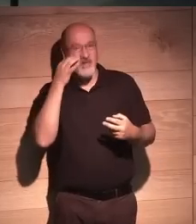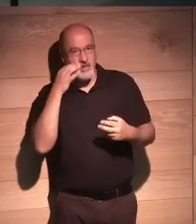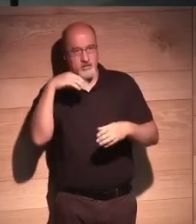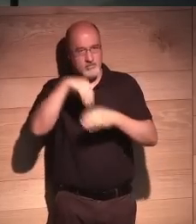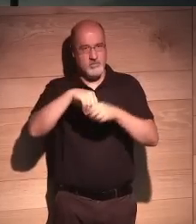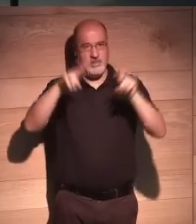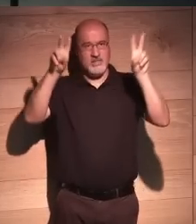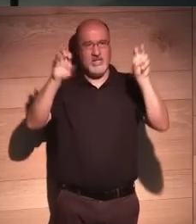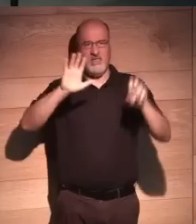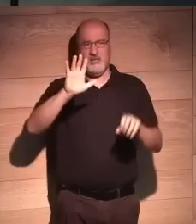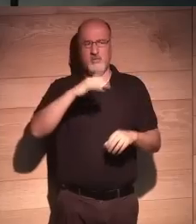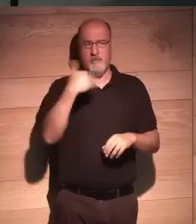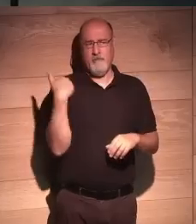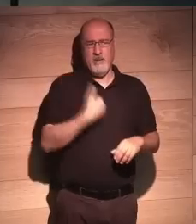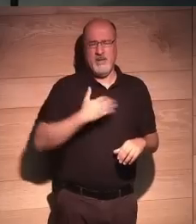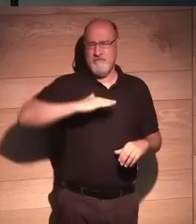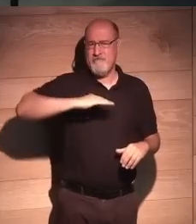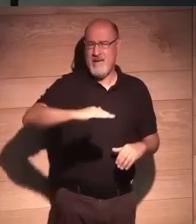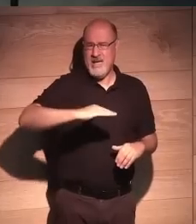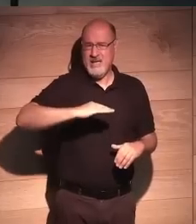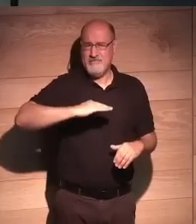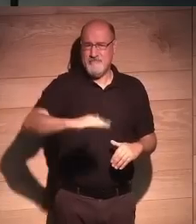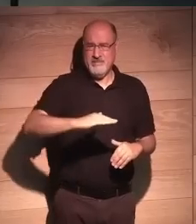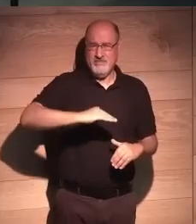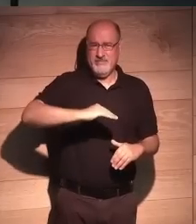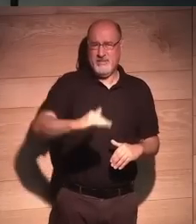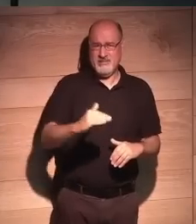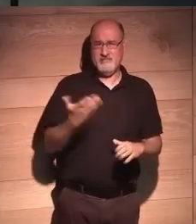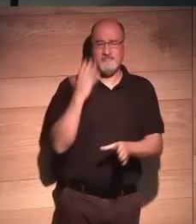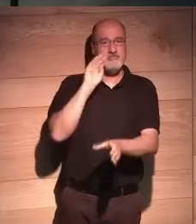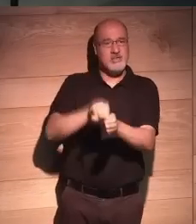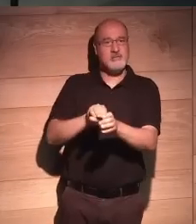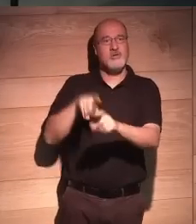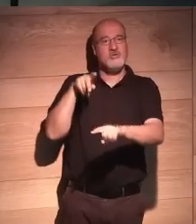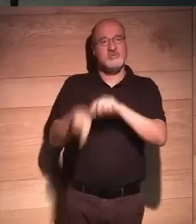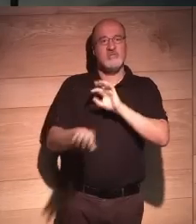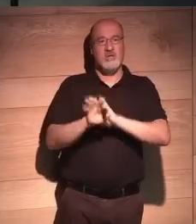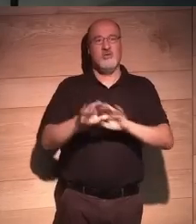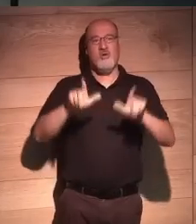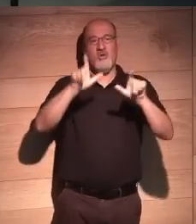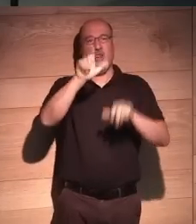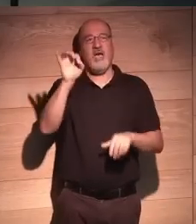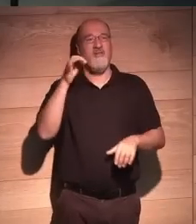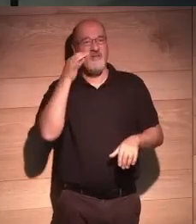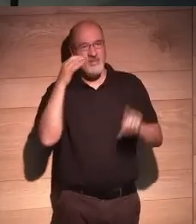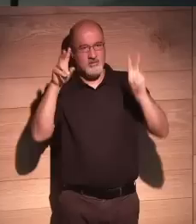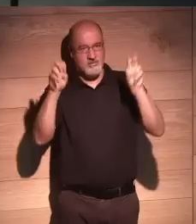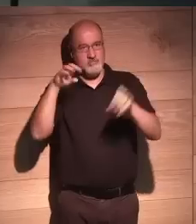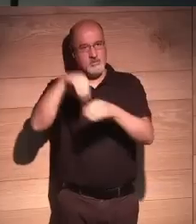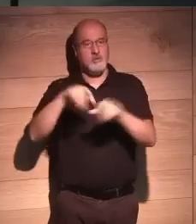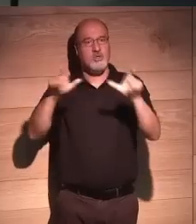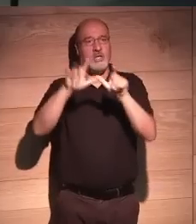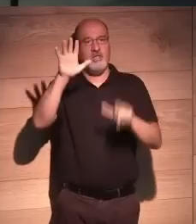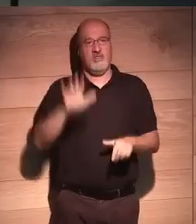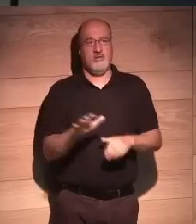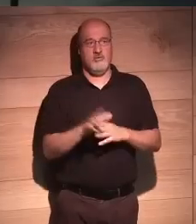papel de malo, que lo matarías directamente, pero es que lo clavas, o sea, te sale una vena, bueno, claro,